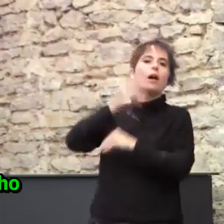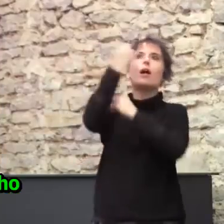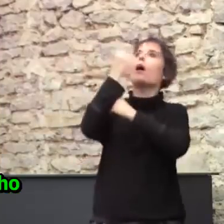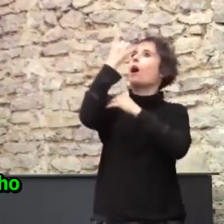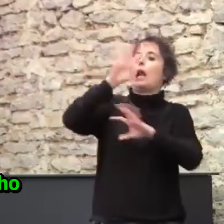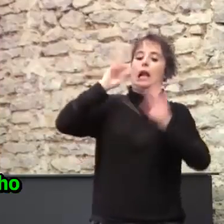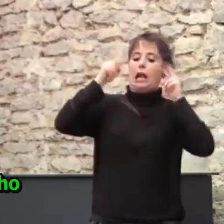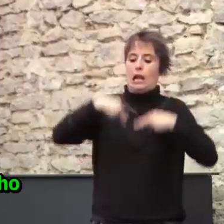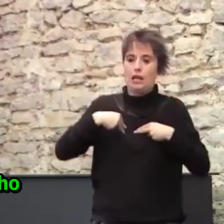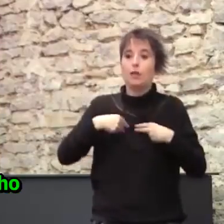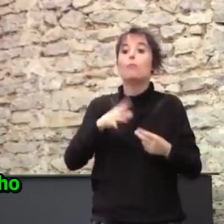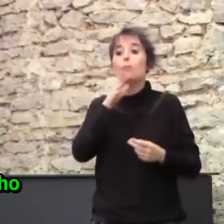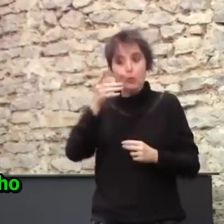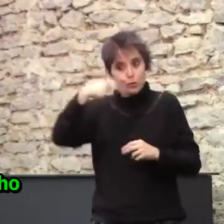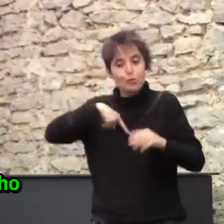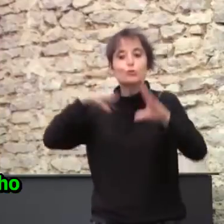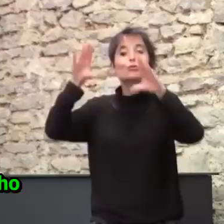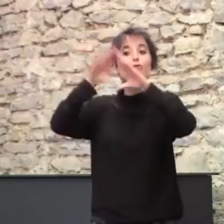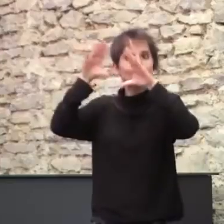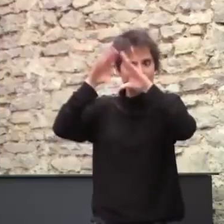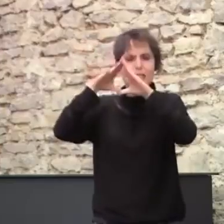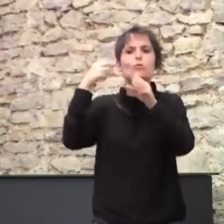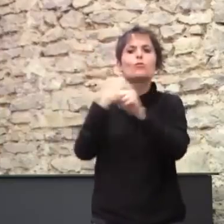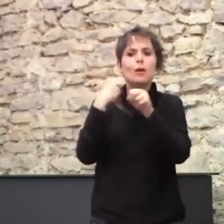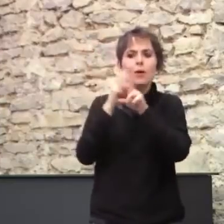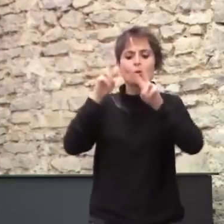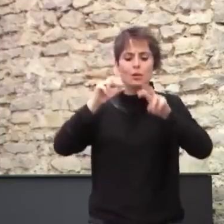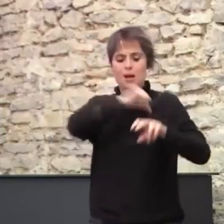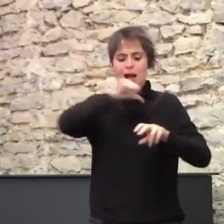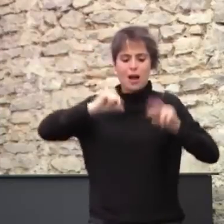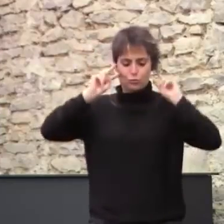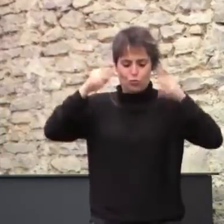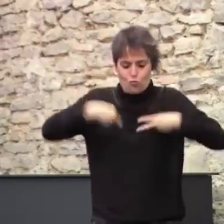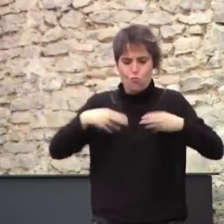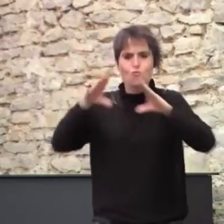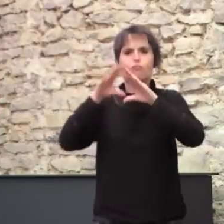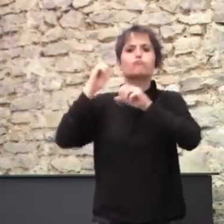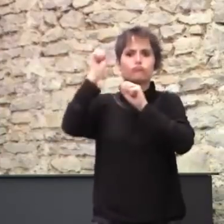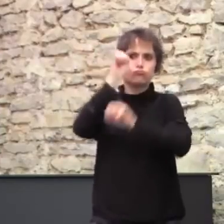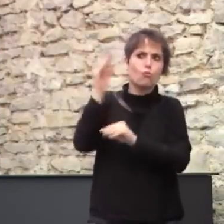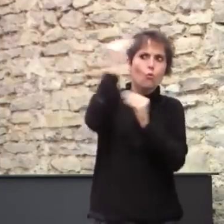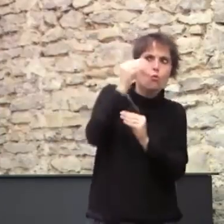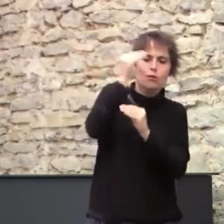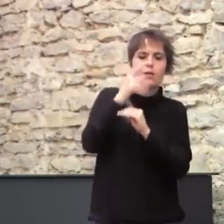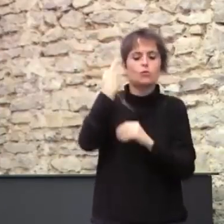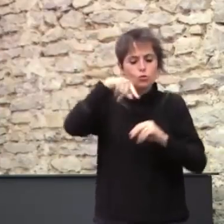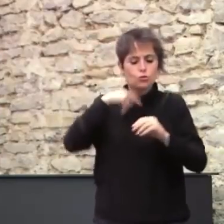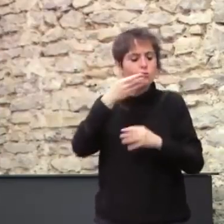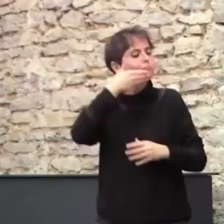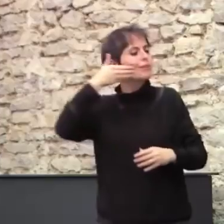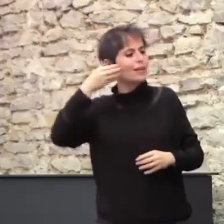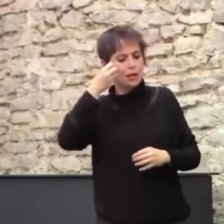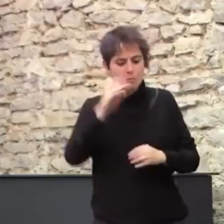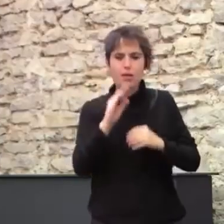Y por eso el feminismo trabaja mucho el tema del autocuido. Tenemos que cuidarnos a nosotras mismas, tenemos que querernos bien, tenemos